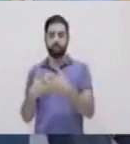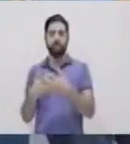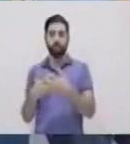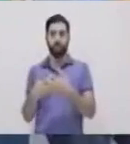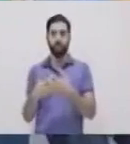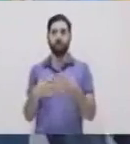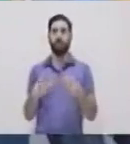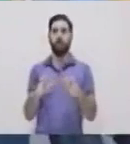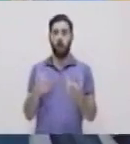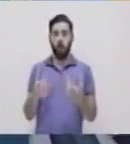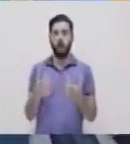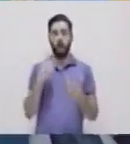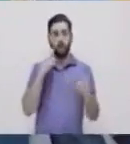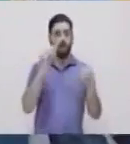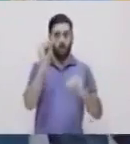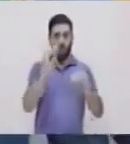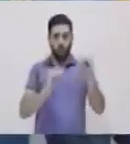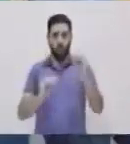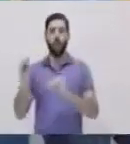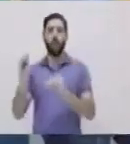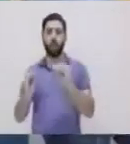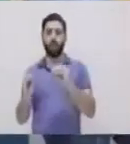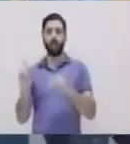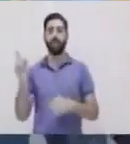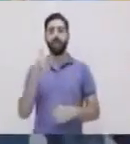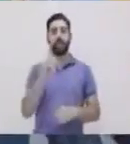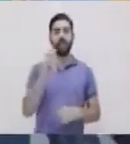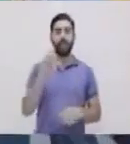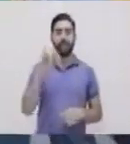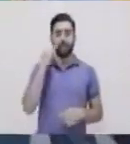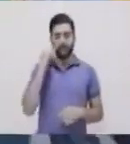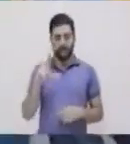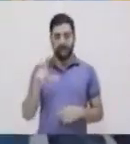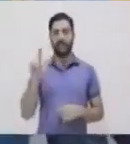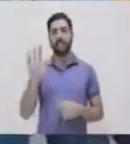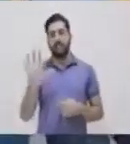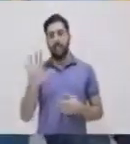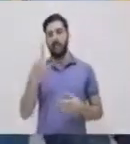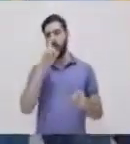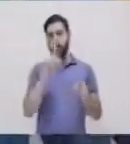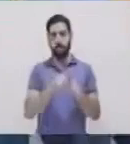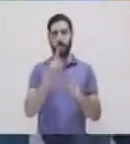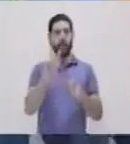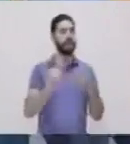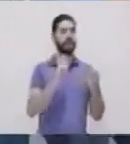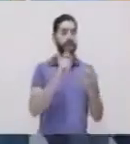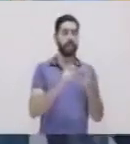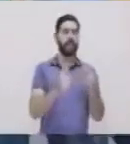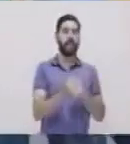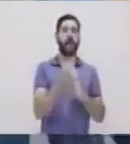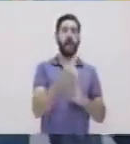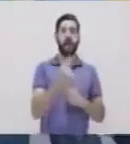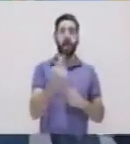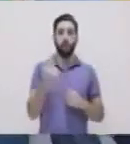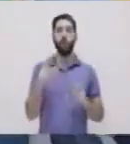los cuartiles es el cuartil 2, en los deciles es el decil 5 porque es exactamente de 10 valores la